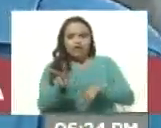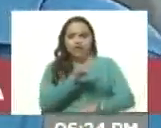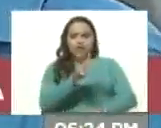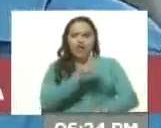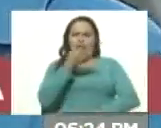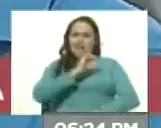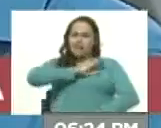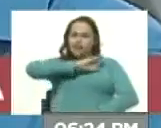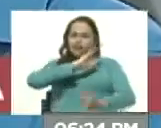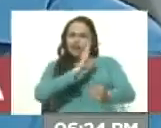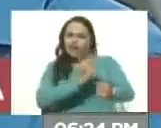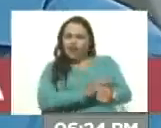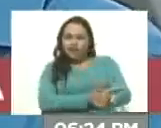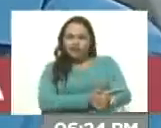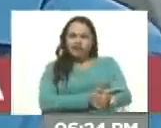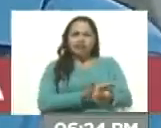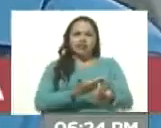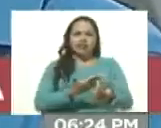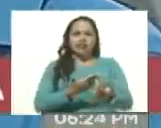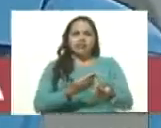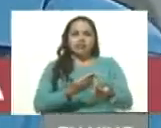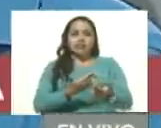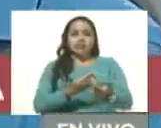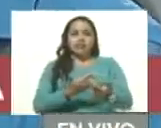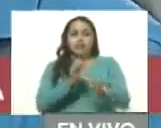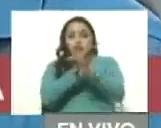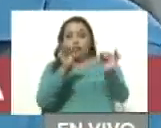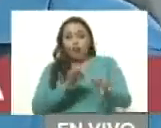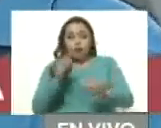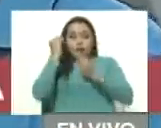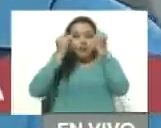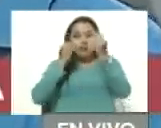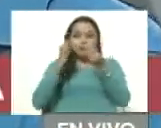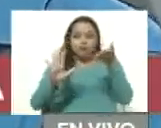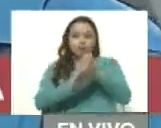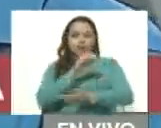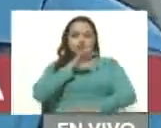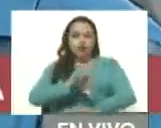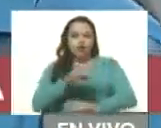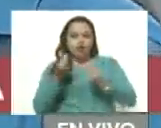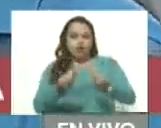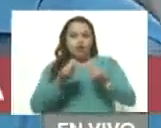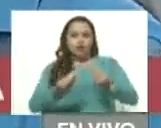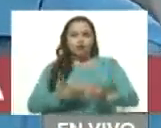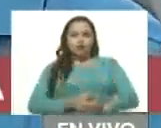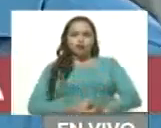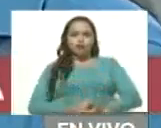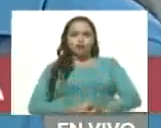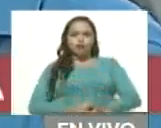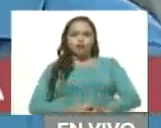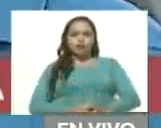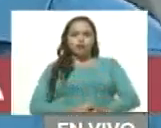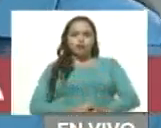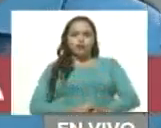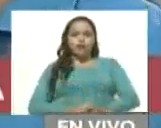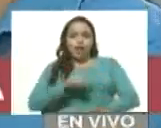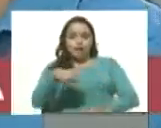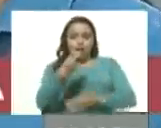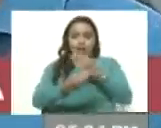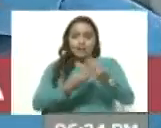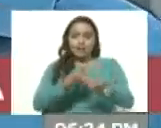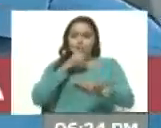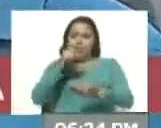una fuerte carga de vilipendio en cuanto a la interpretación del del hecho histórico como tal e inclusive de tengas estigmatización